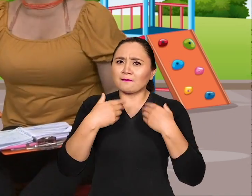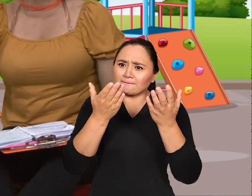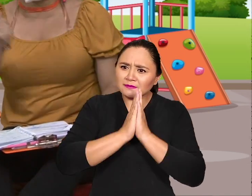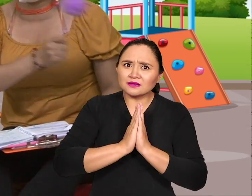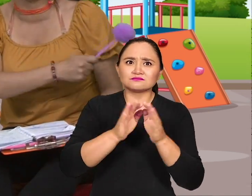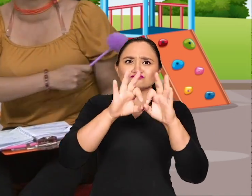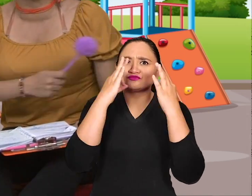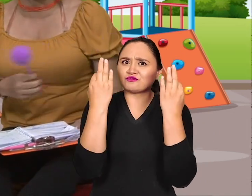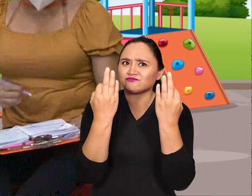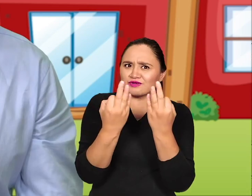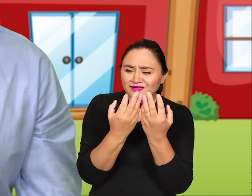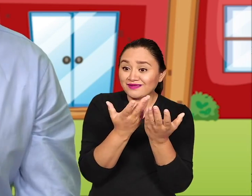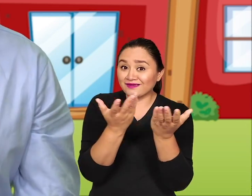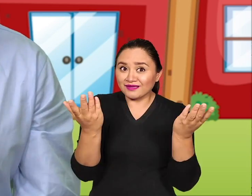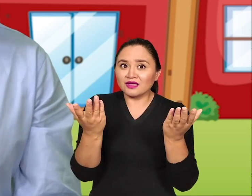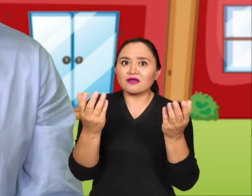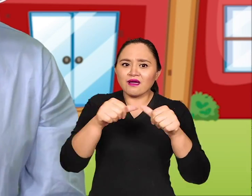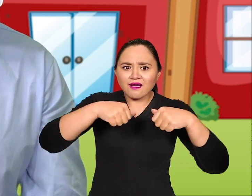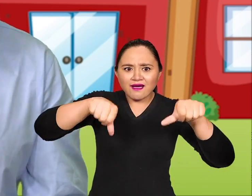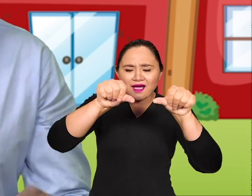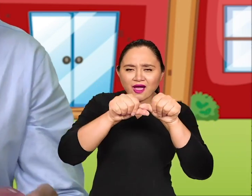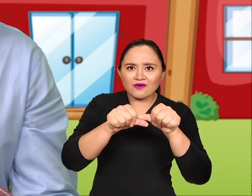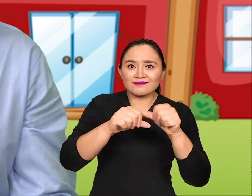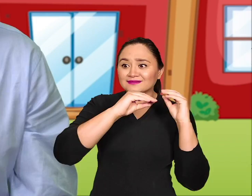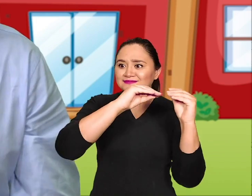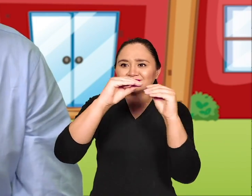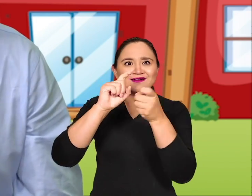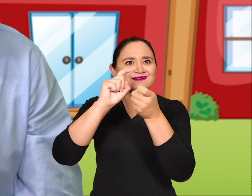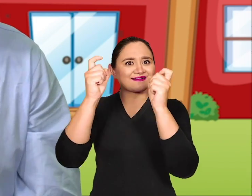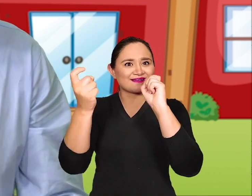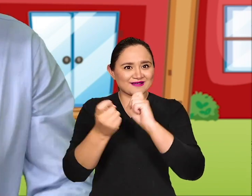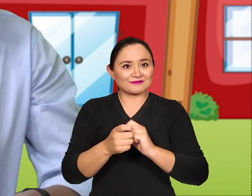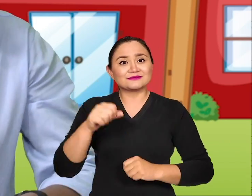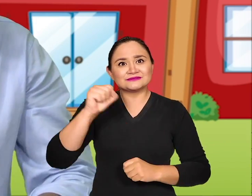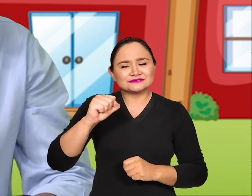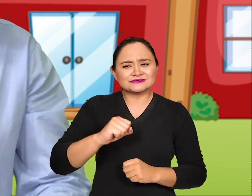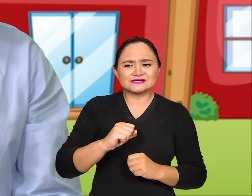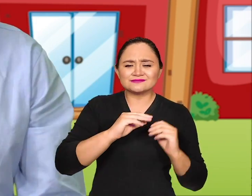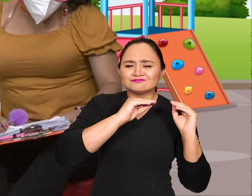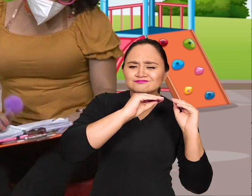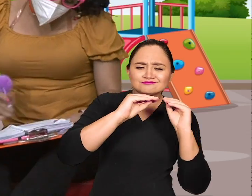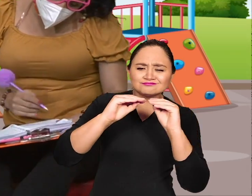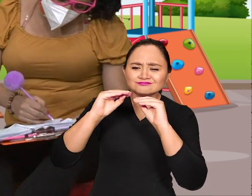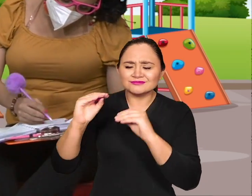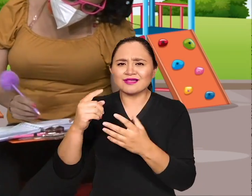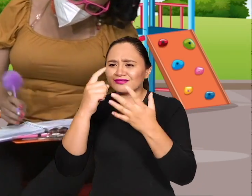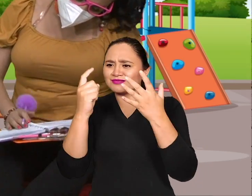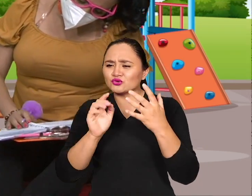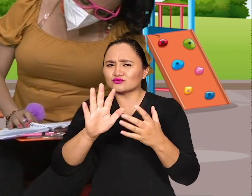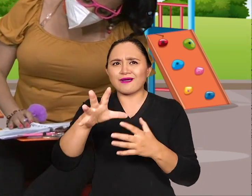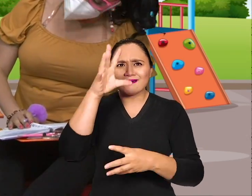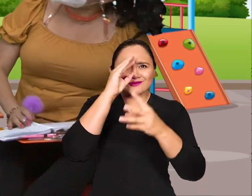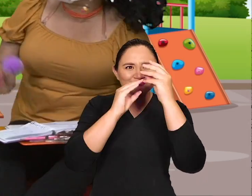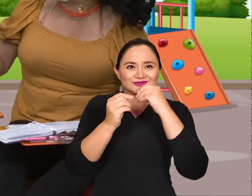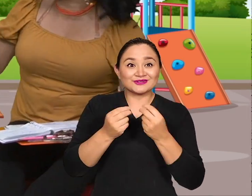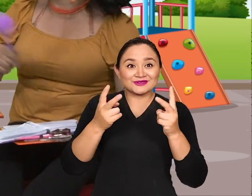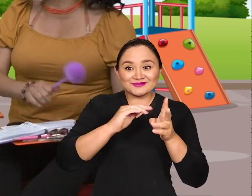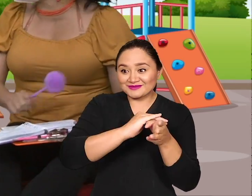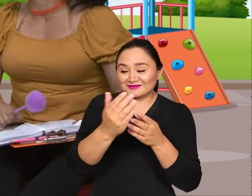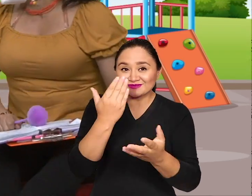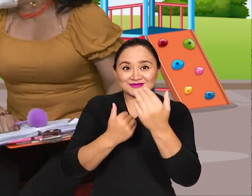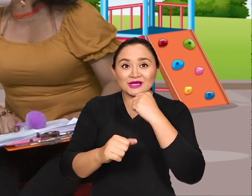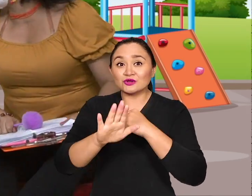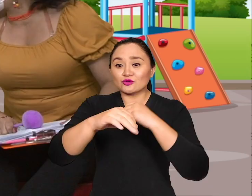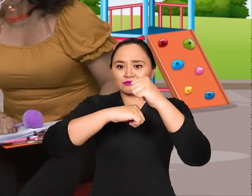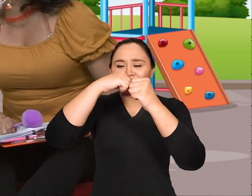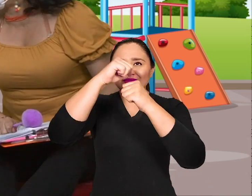piden transformar las aulas. Debemos conocer qué necesidades de aprendizaje tienen hoy. Sí, ¿y qué les podemos invitar a hacer para que